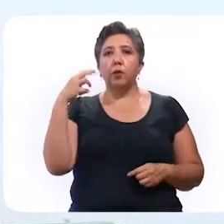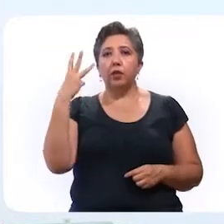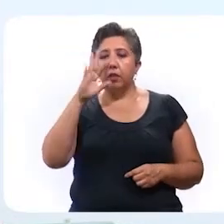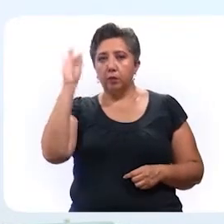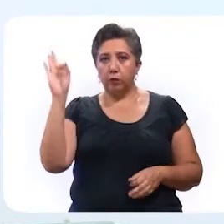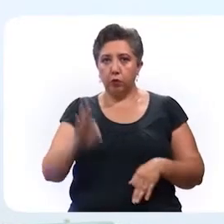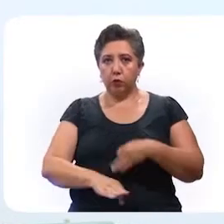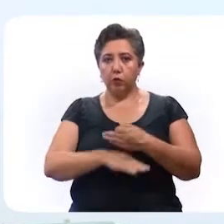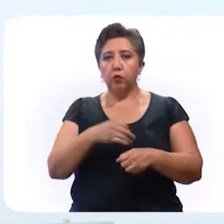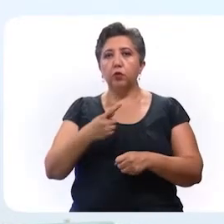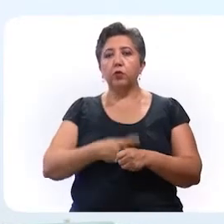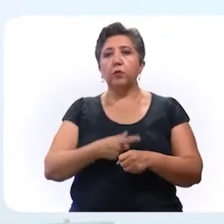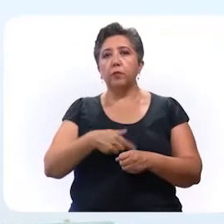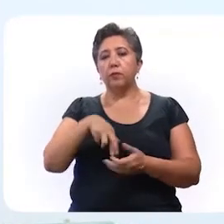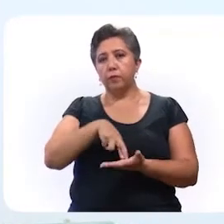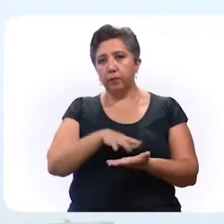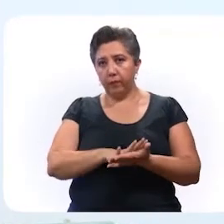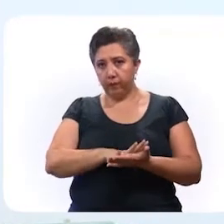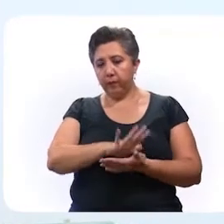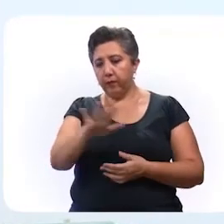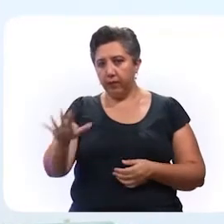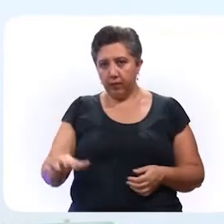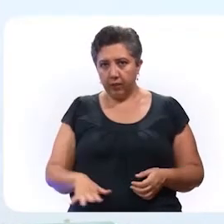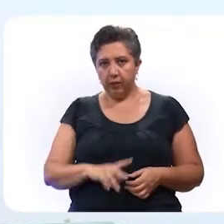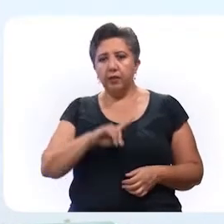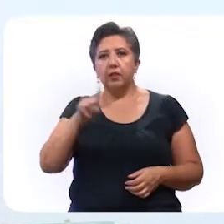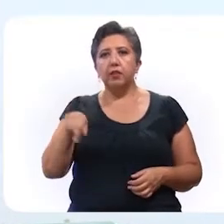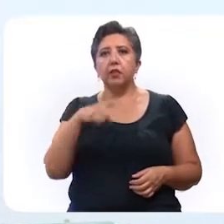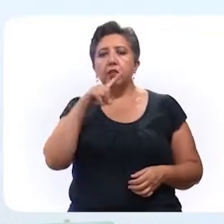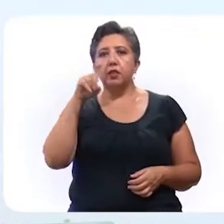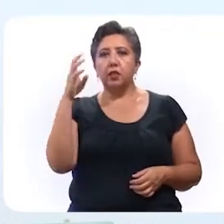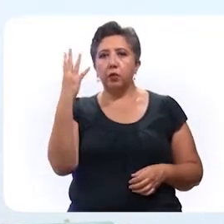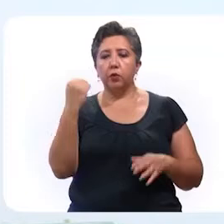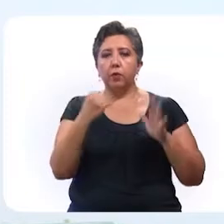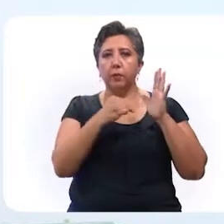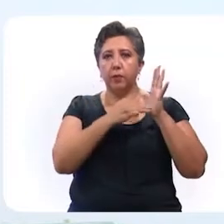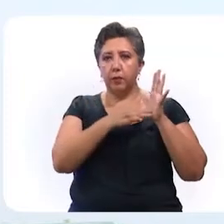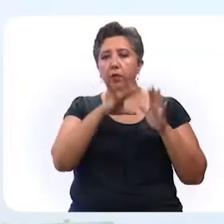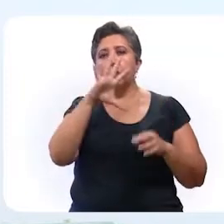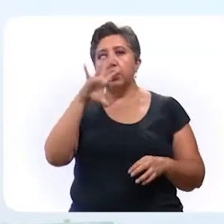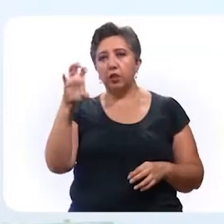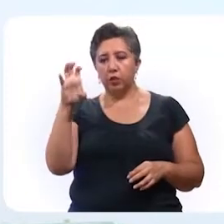el 93% del total de contagios registrados, que es de